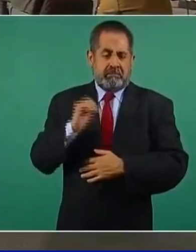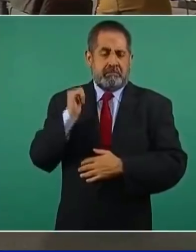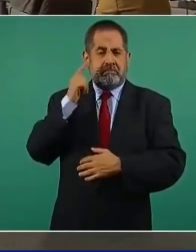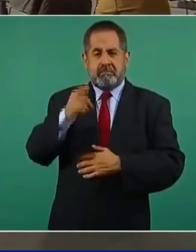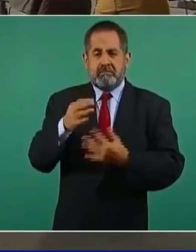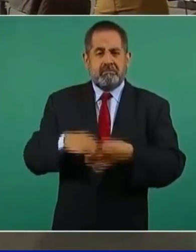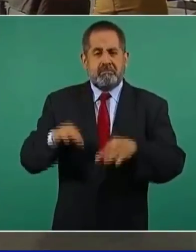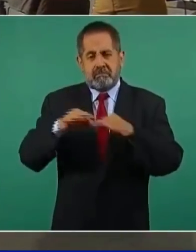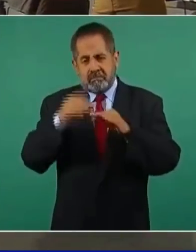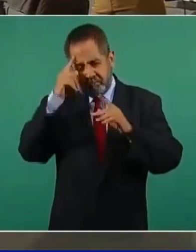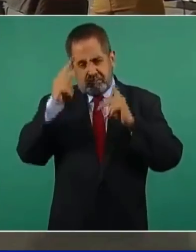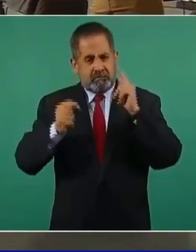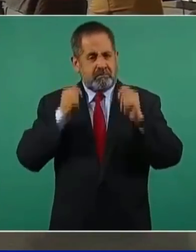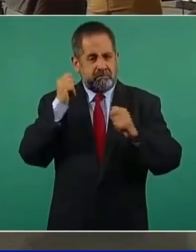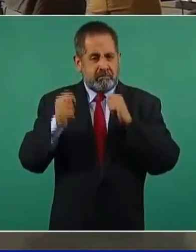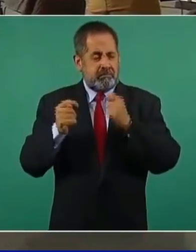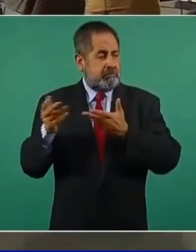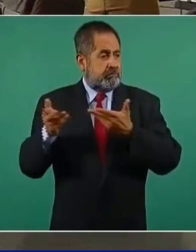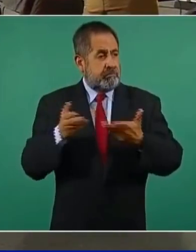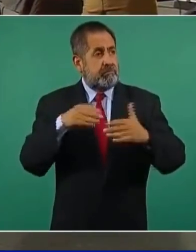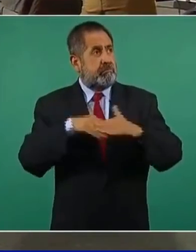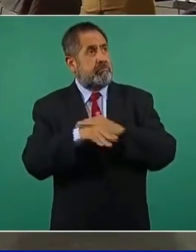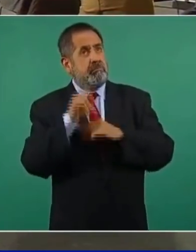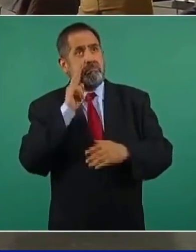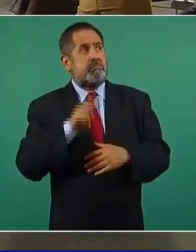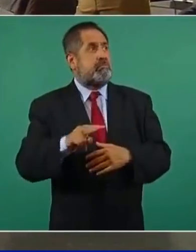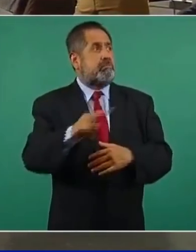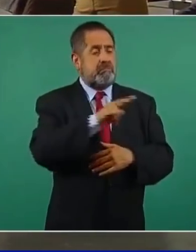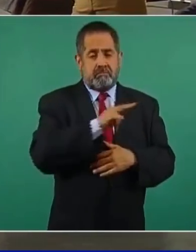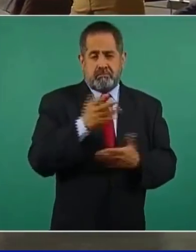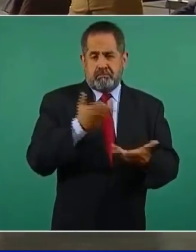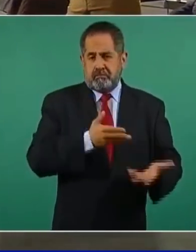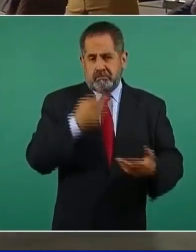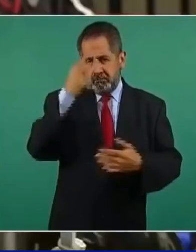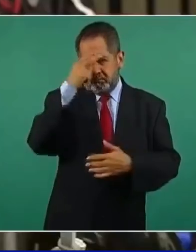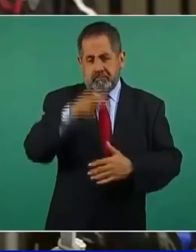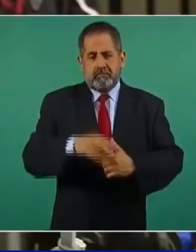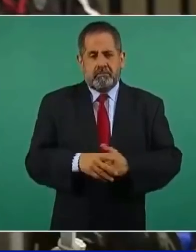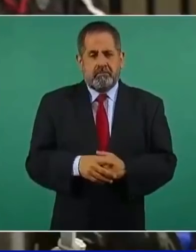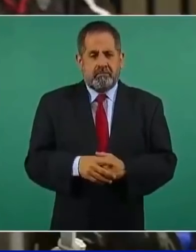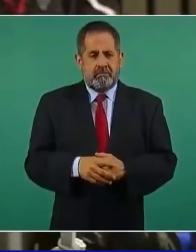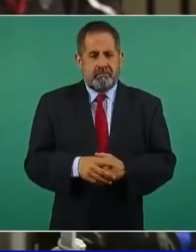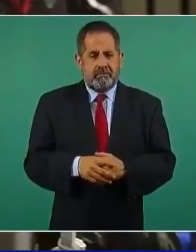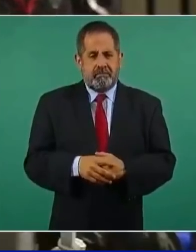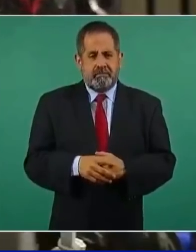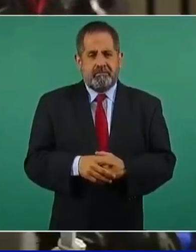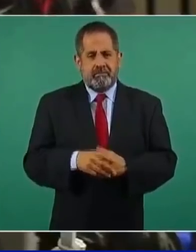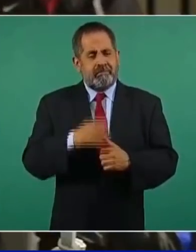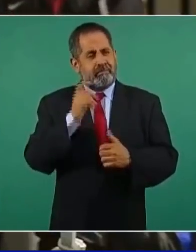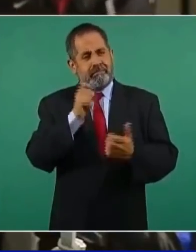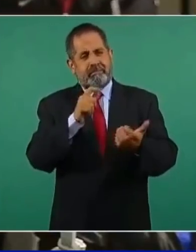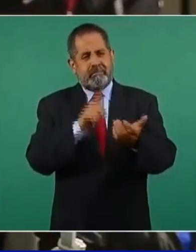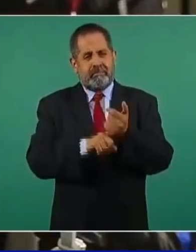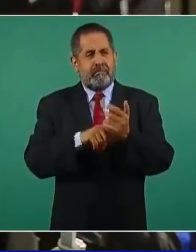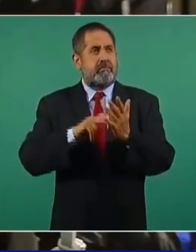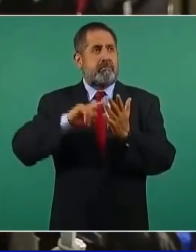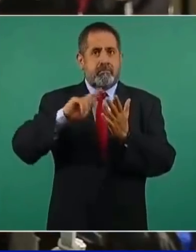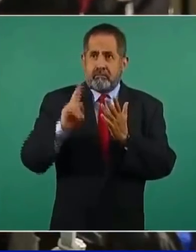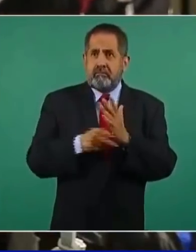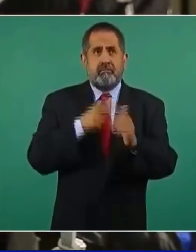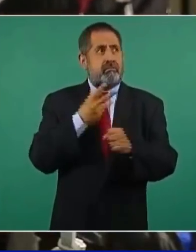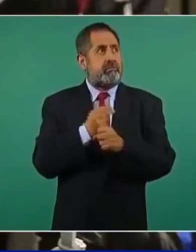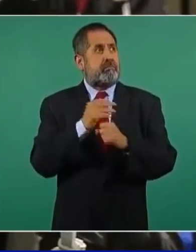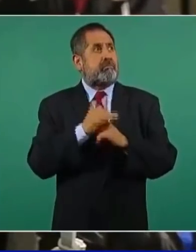el turismo que venga a México. Es un poco más profundo el significado de volver a construir